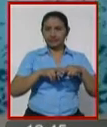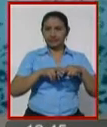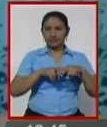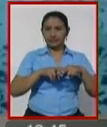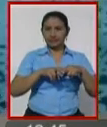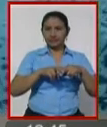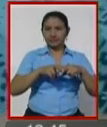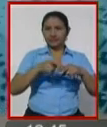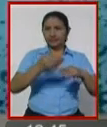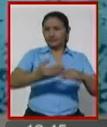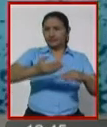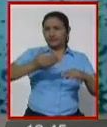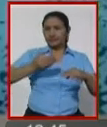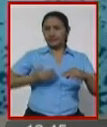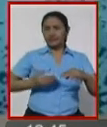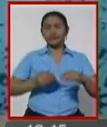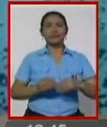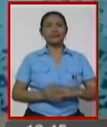atrás. ¿Cómo se llama?